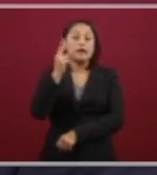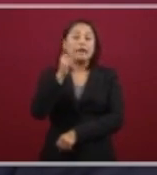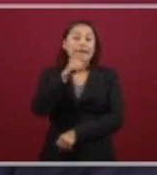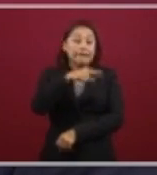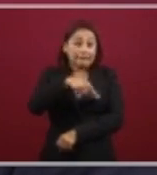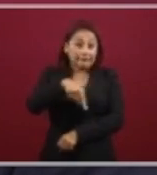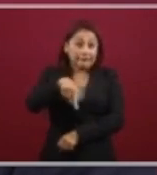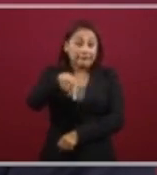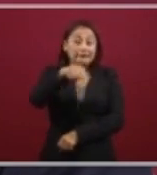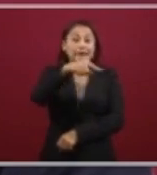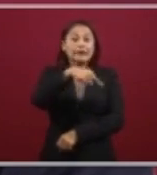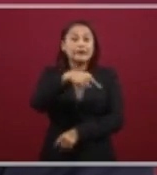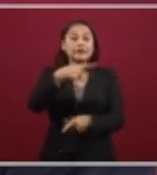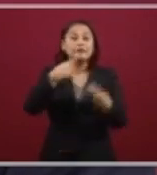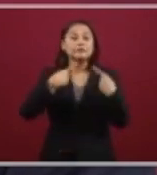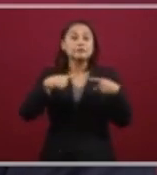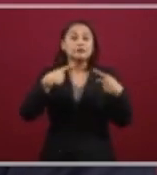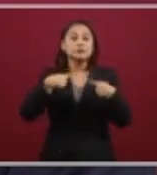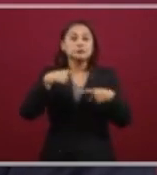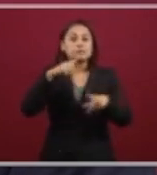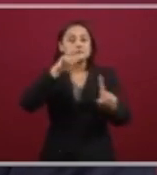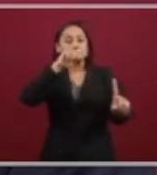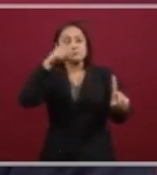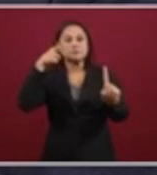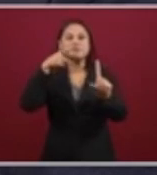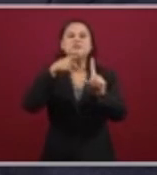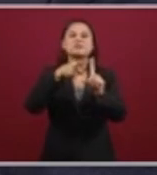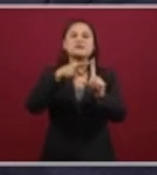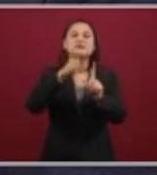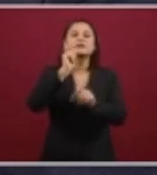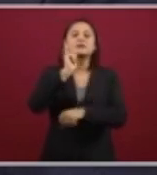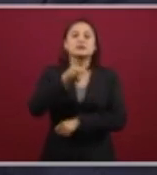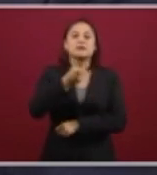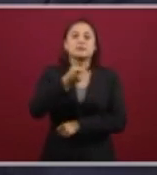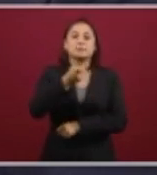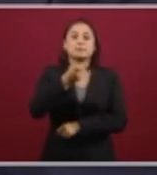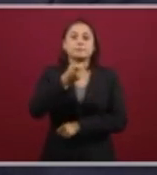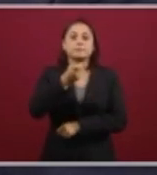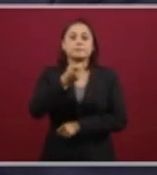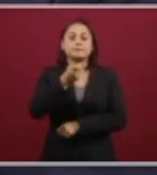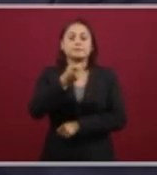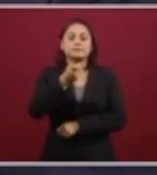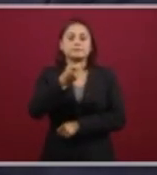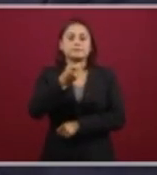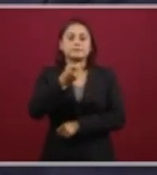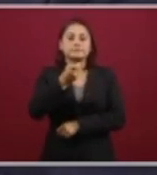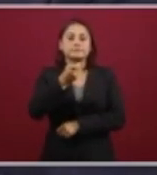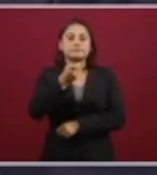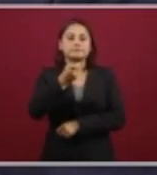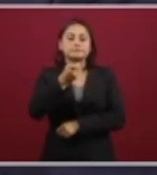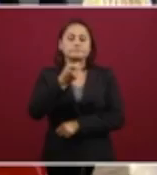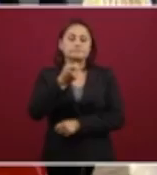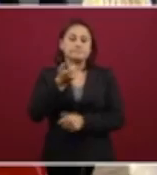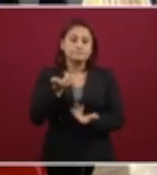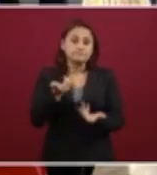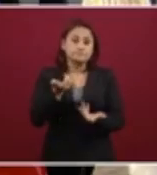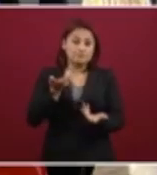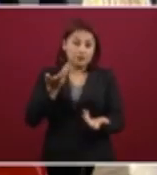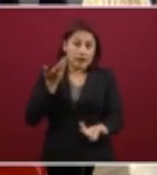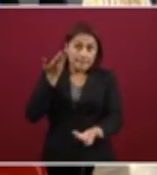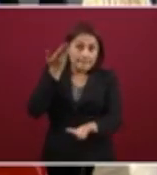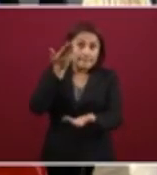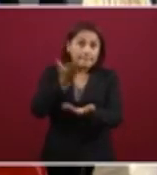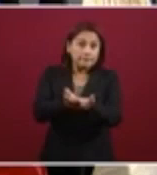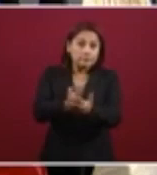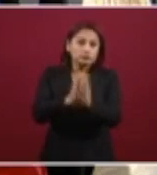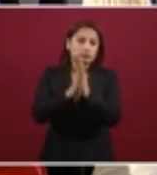tenga como propósito el que se aplique una política de